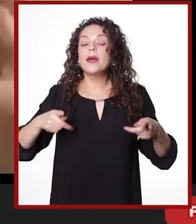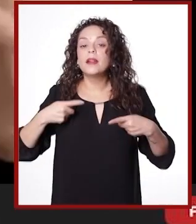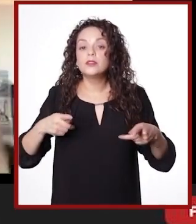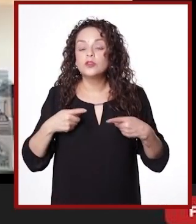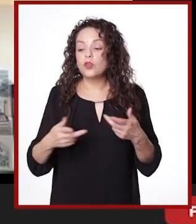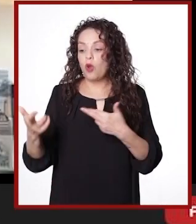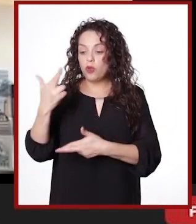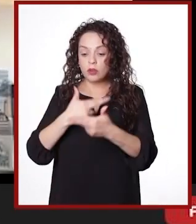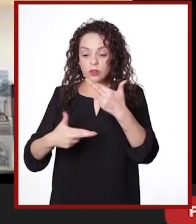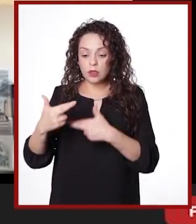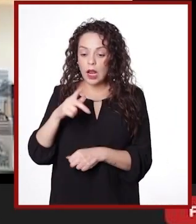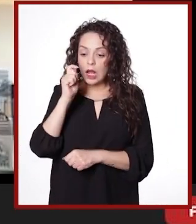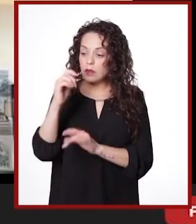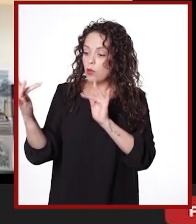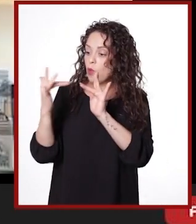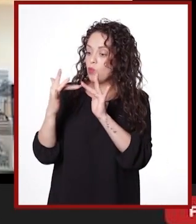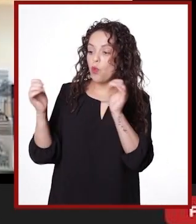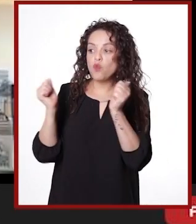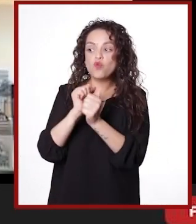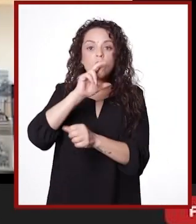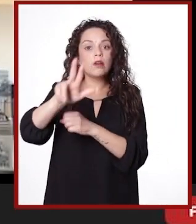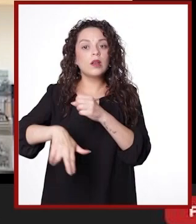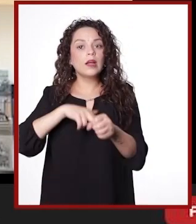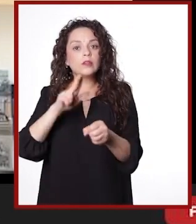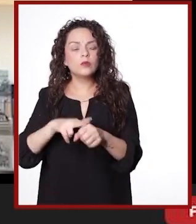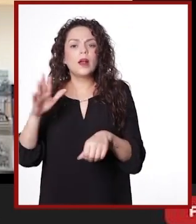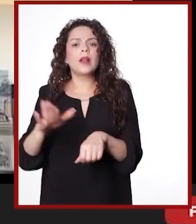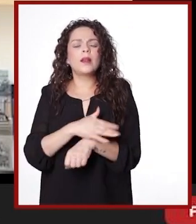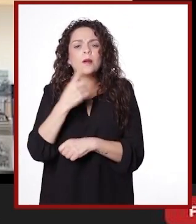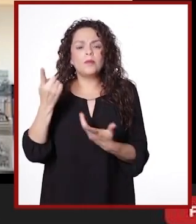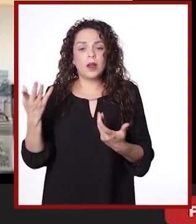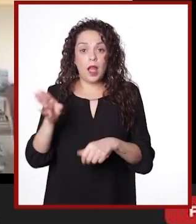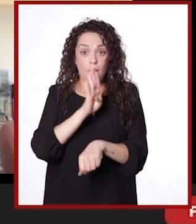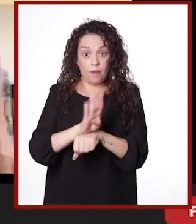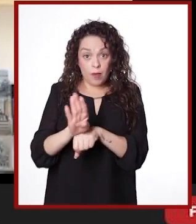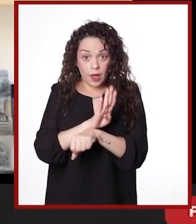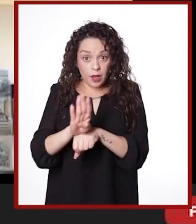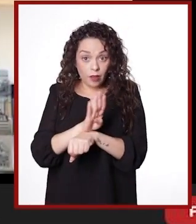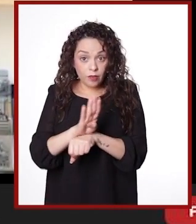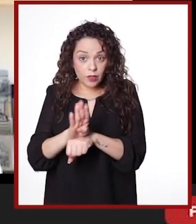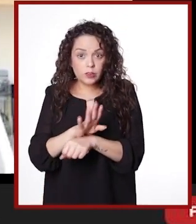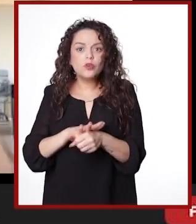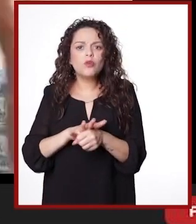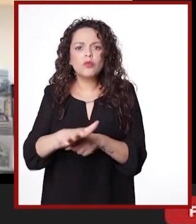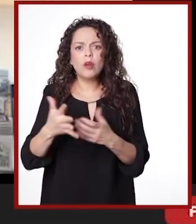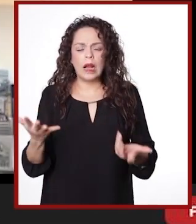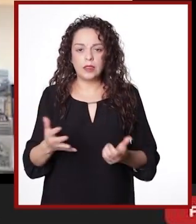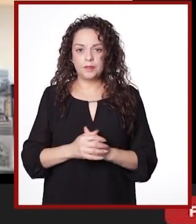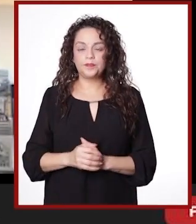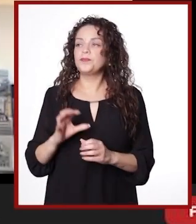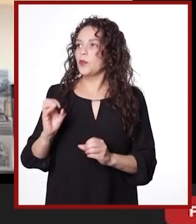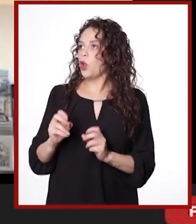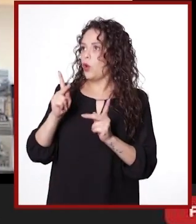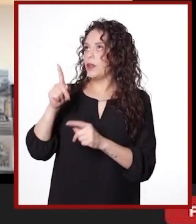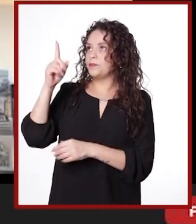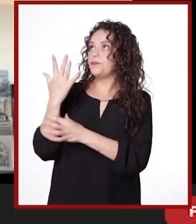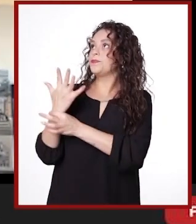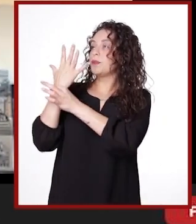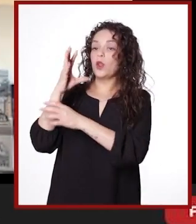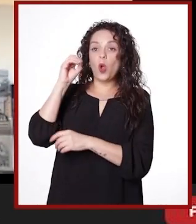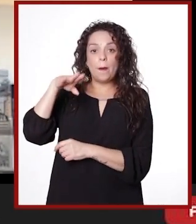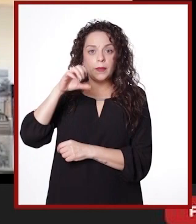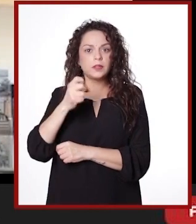a estar en contacto con la naturaleza, porque los beneficios de o sea, porque la gente diría, ok, ¿por qué la Organización Mundial de la